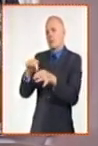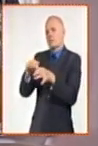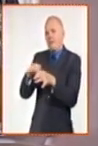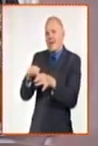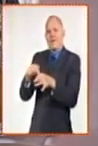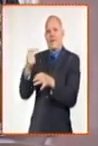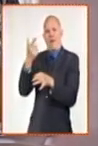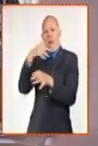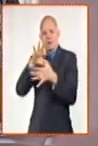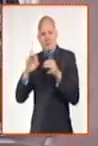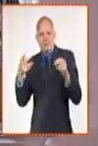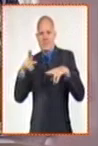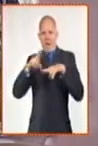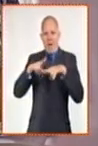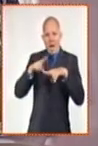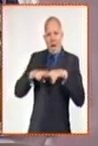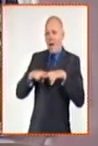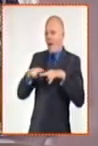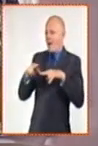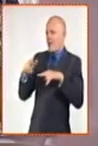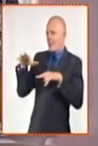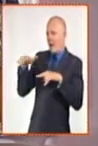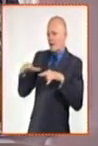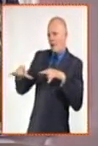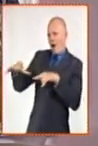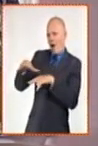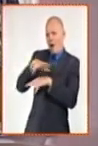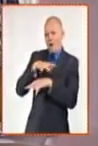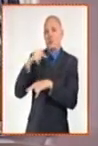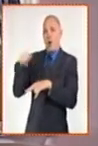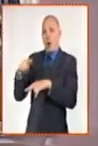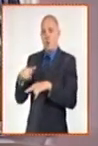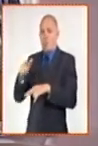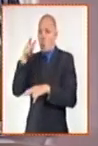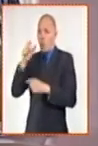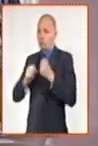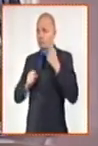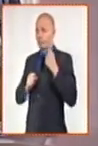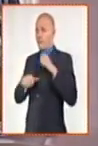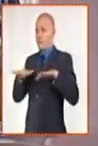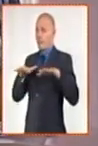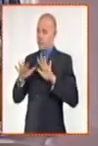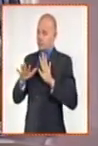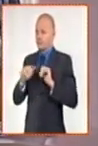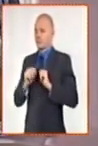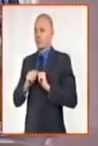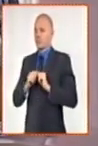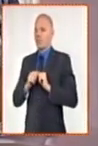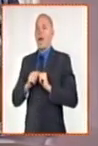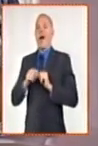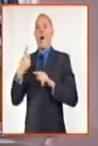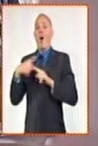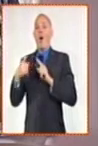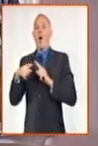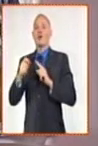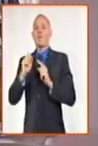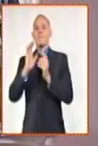se incorporaron todos los contingentes de las provincias. O sea que tenemos contingentes en todas las provincias del país y todos se